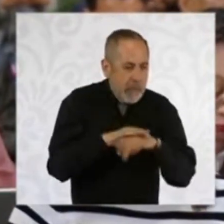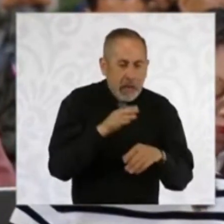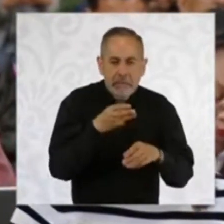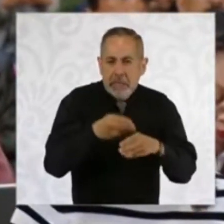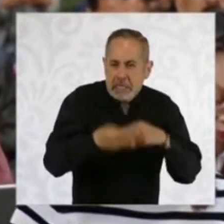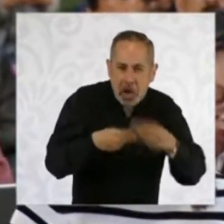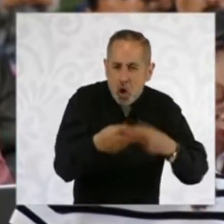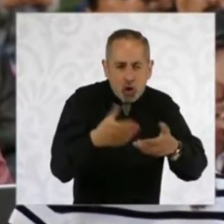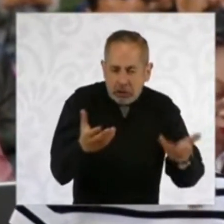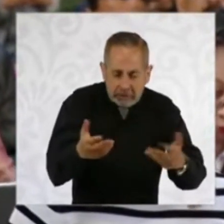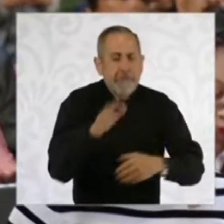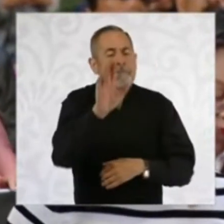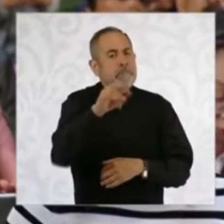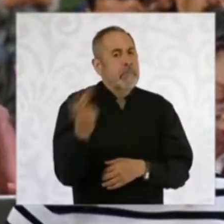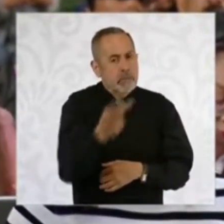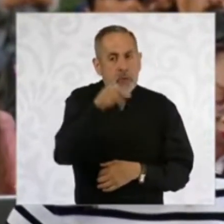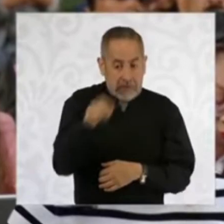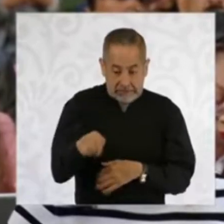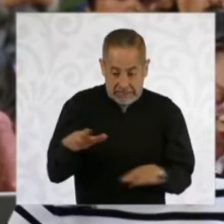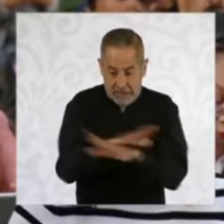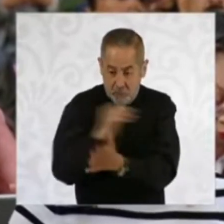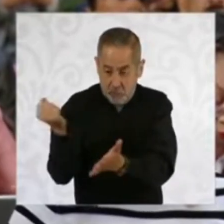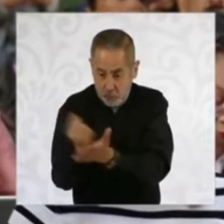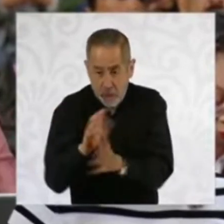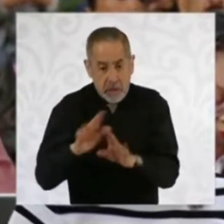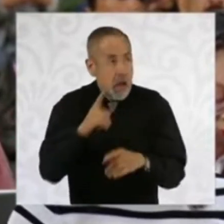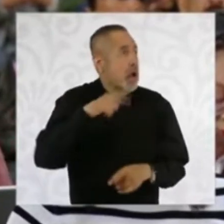material. Preguntarle si cree que con este cambio se resuelva la